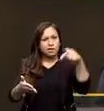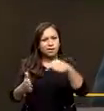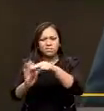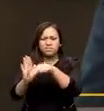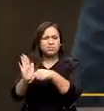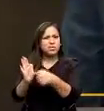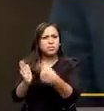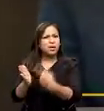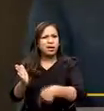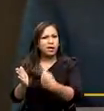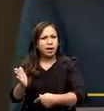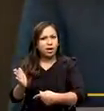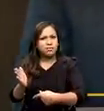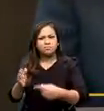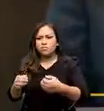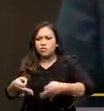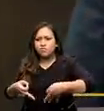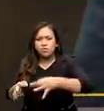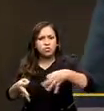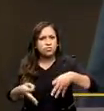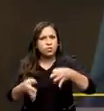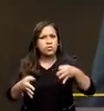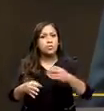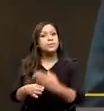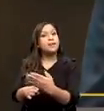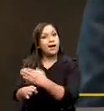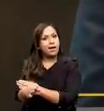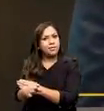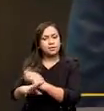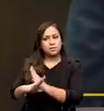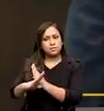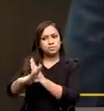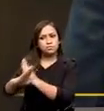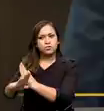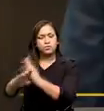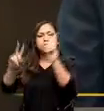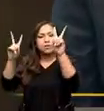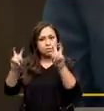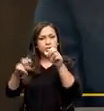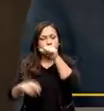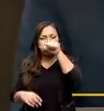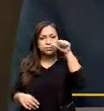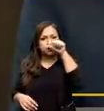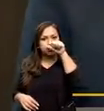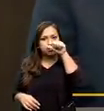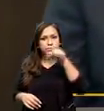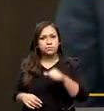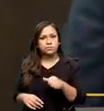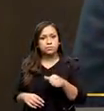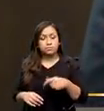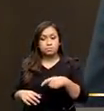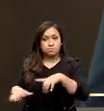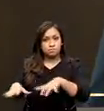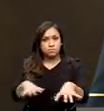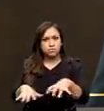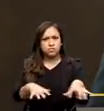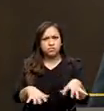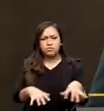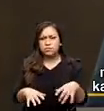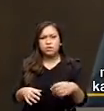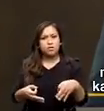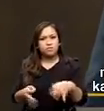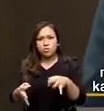como mecanismos fundamentales para la prevención integral del fenómeno socioeconómico de las drogas, acciones para